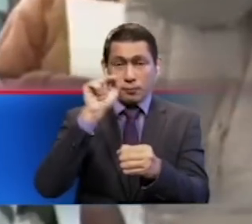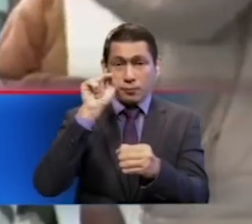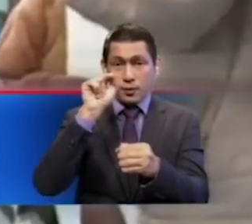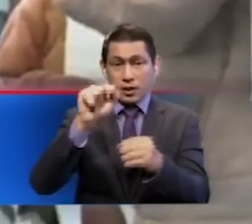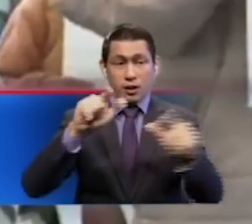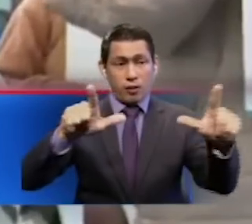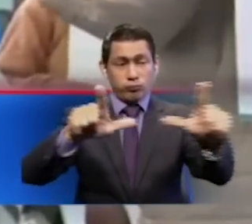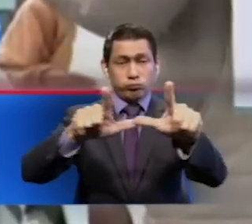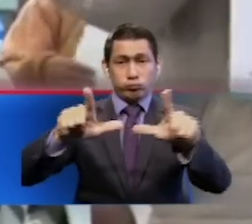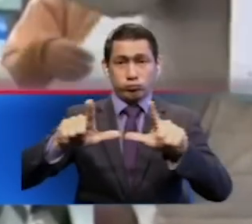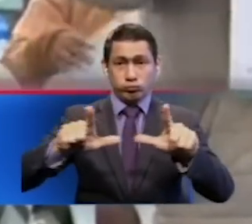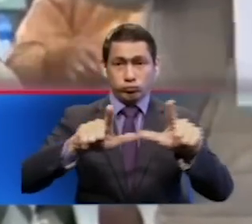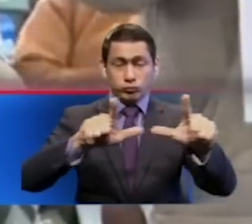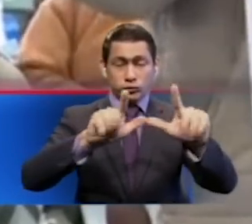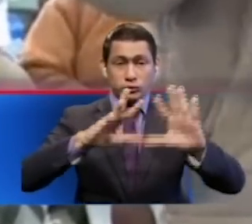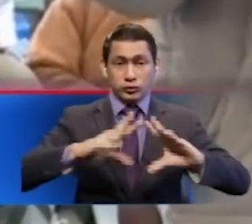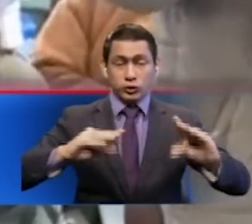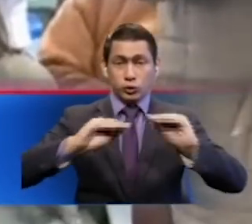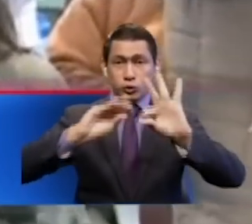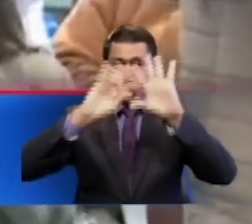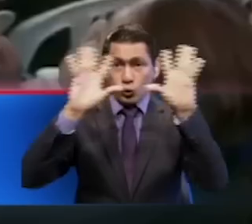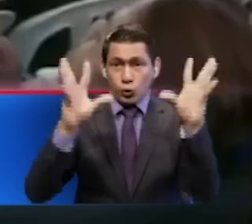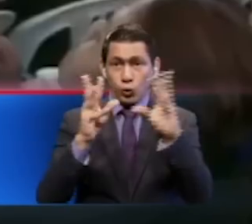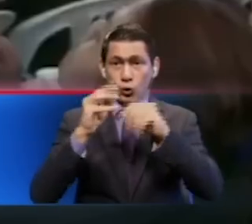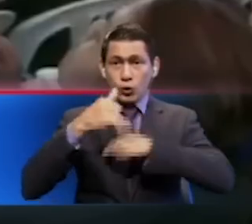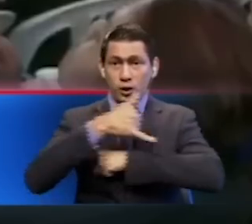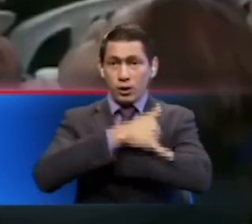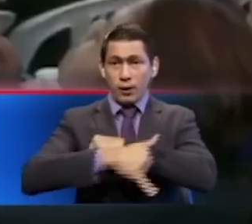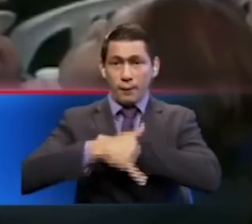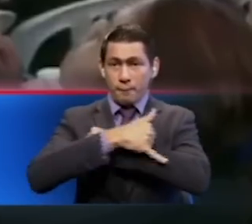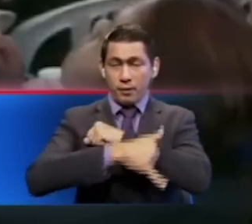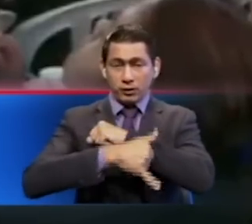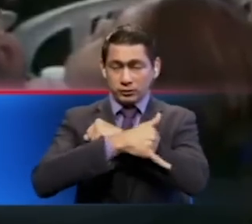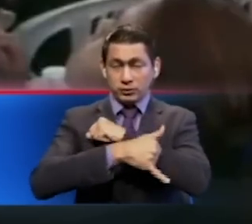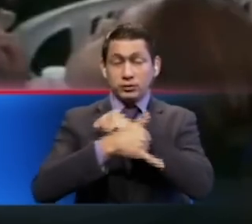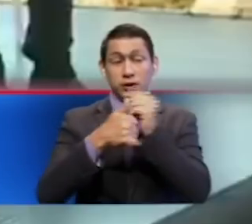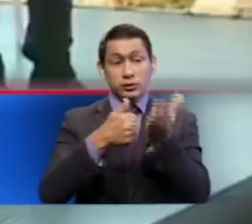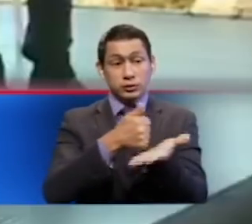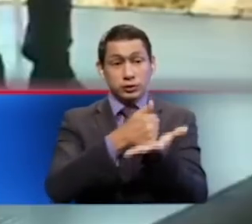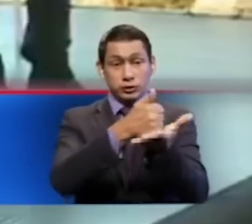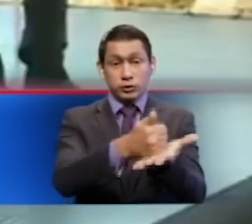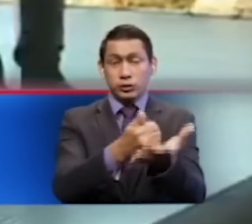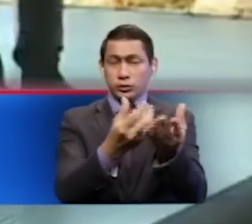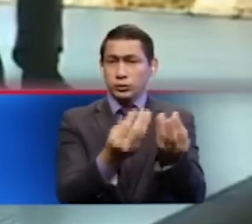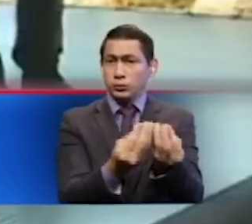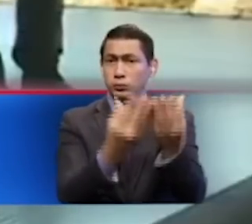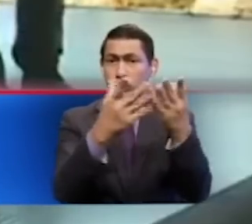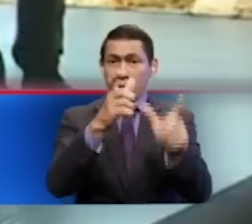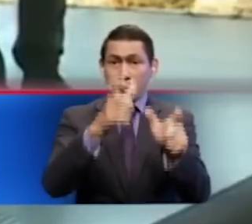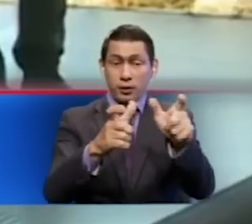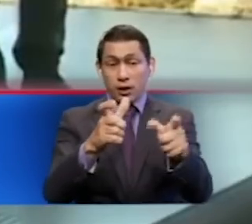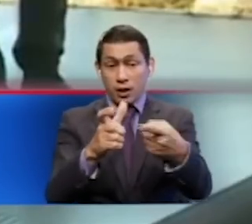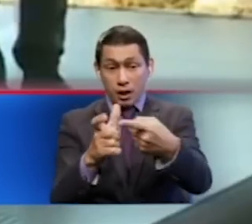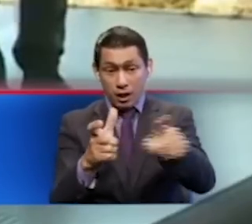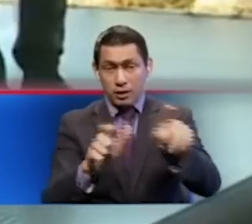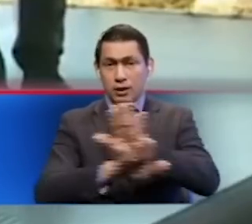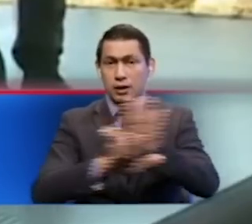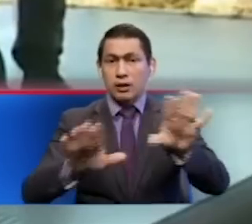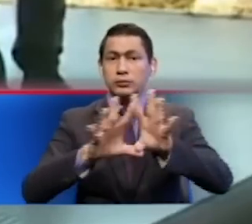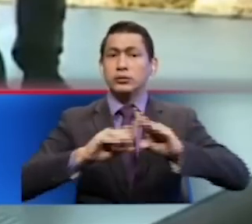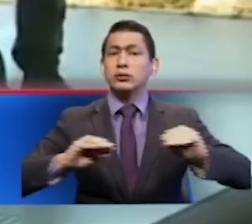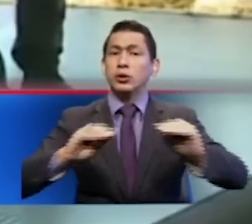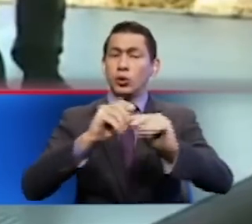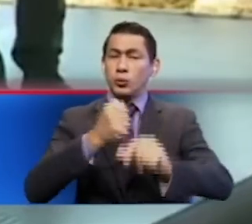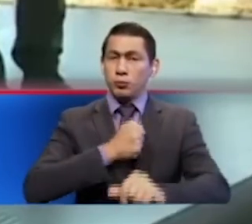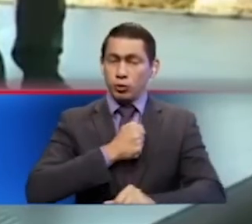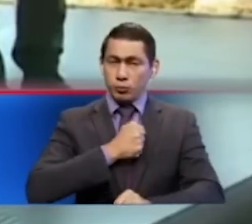de propiedad a escala nacional y esto repercute en el beneficio con terrenos propios a 150,000